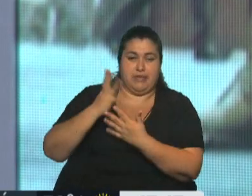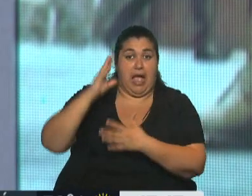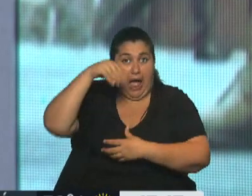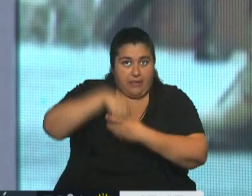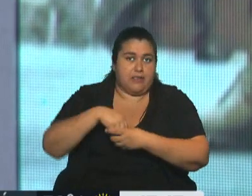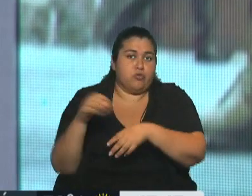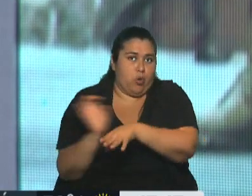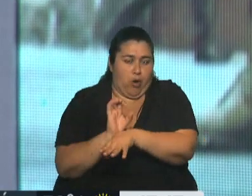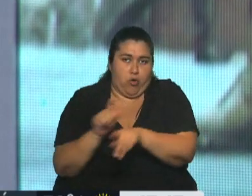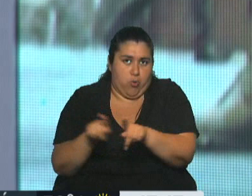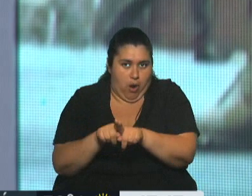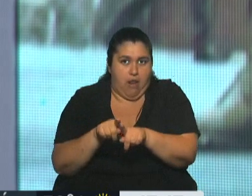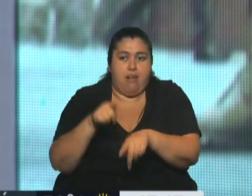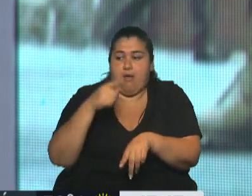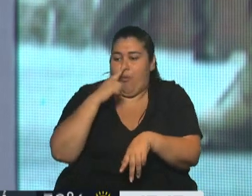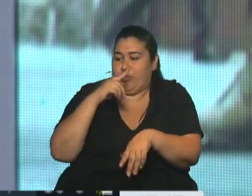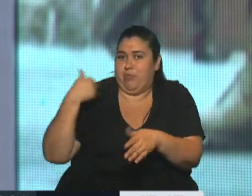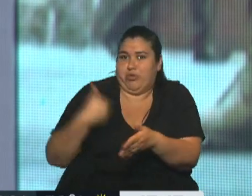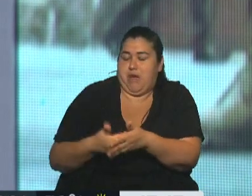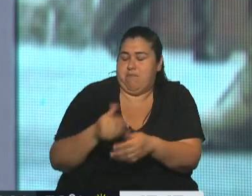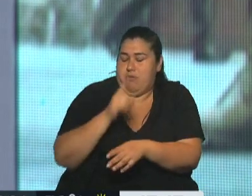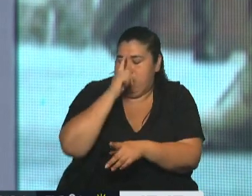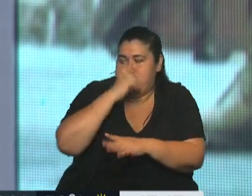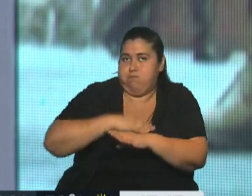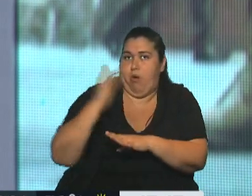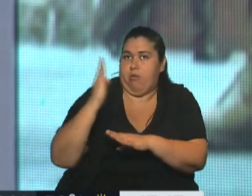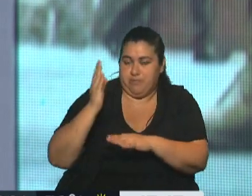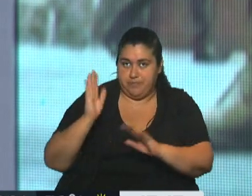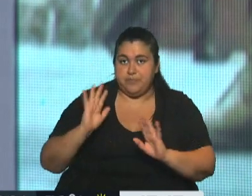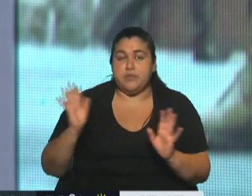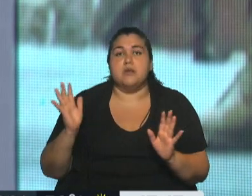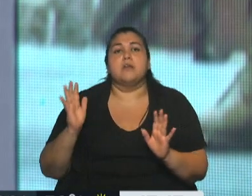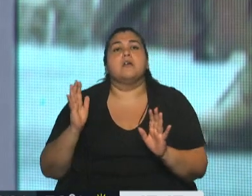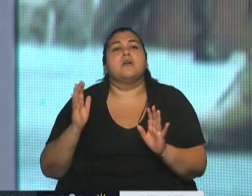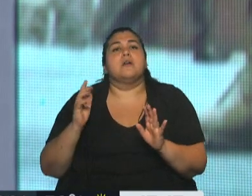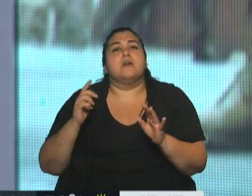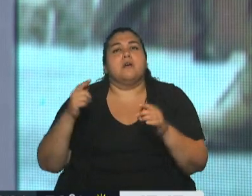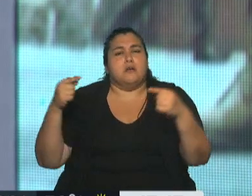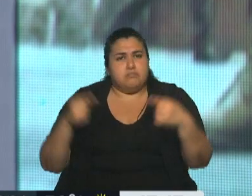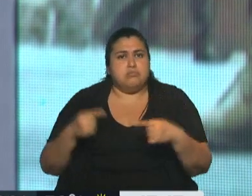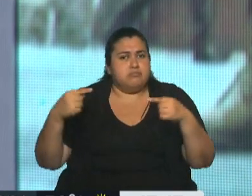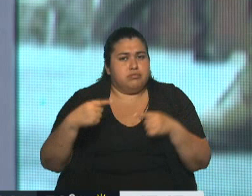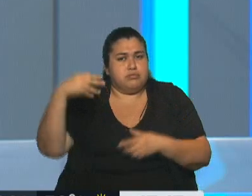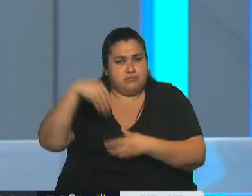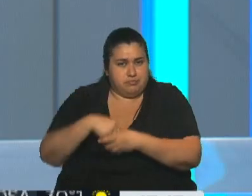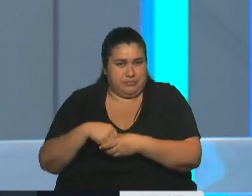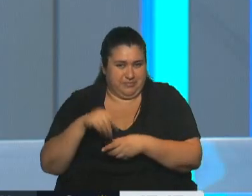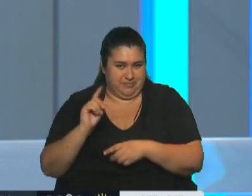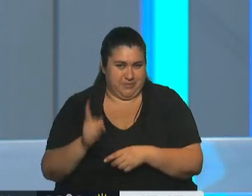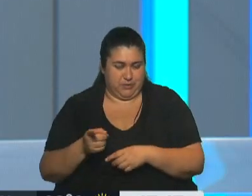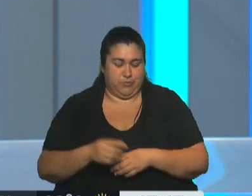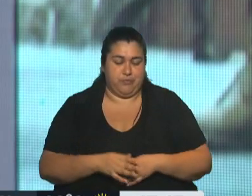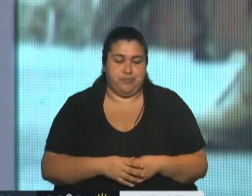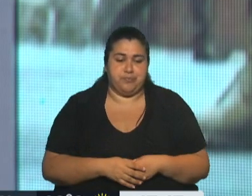explotó posteriormente cuando se abrió nuevamente en la pospandemia, bueno, con todas las batallas internas entre estos grupos que vos describías recién muy